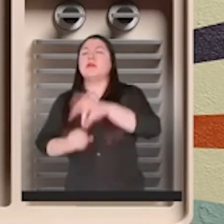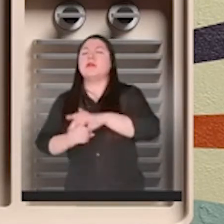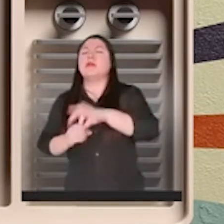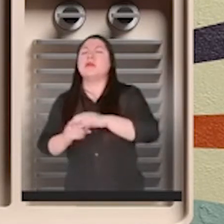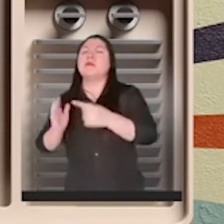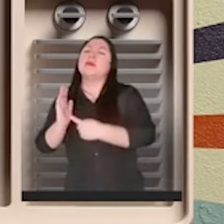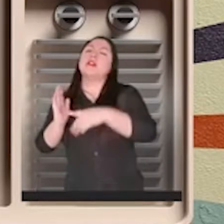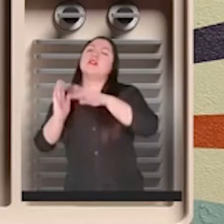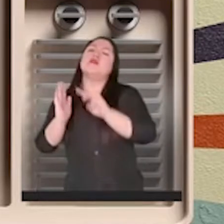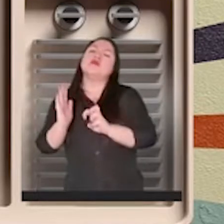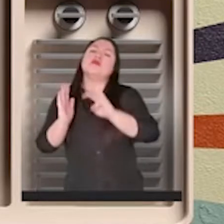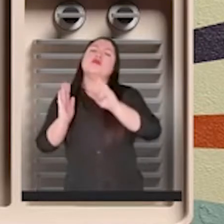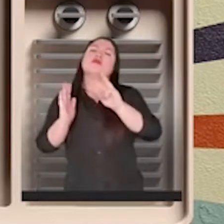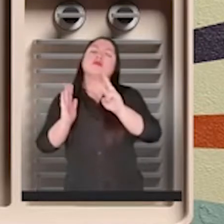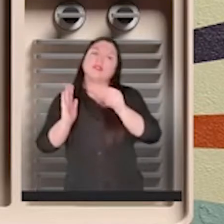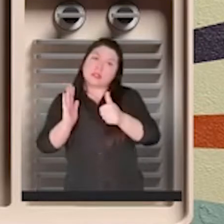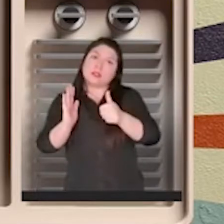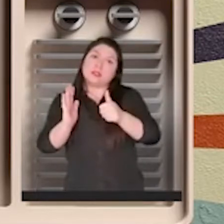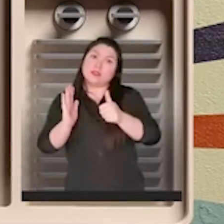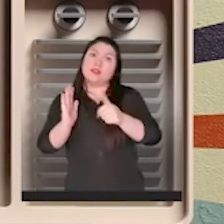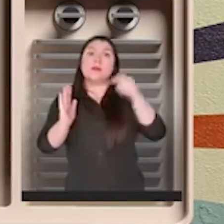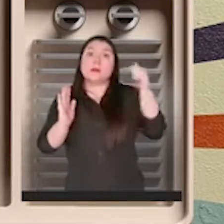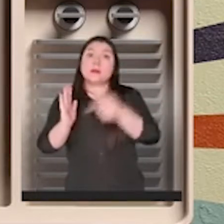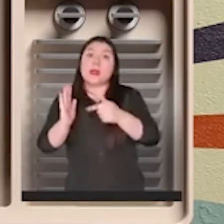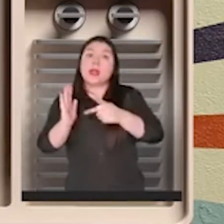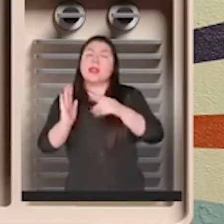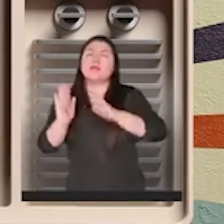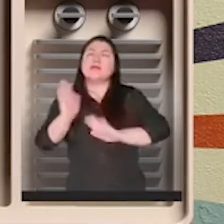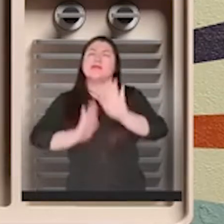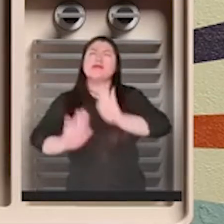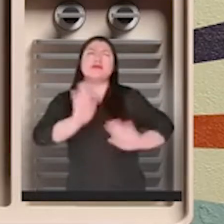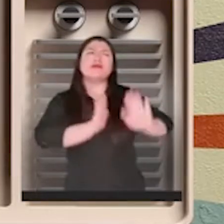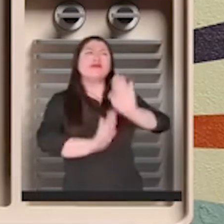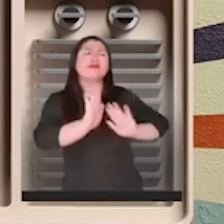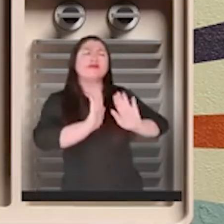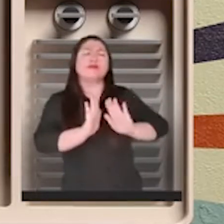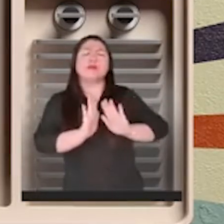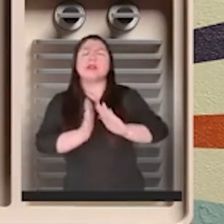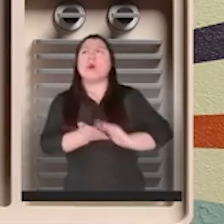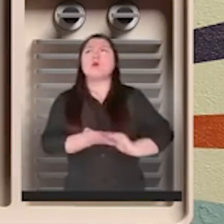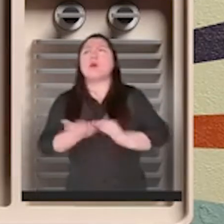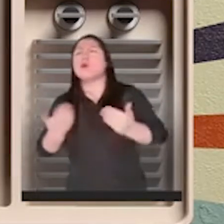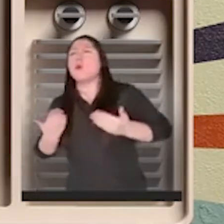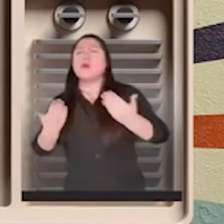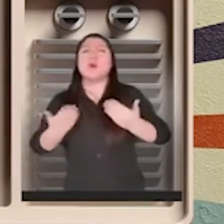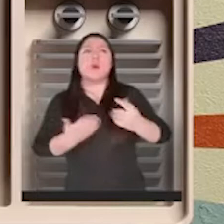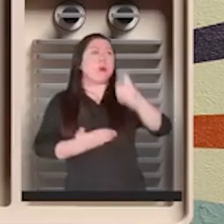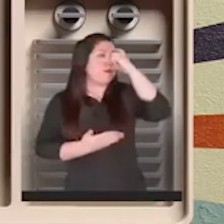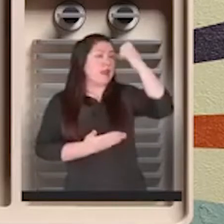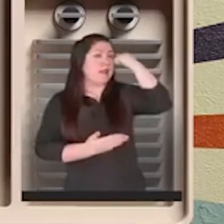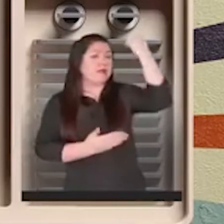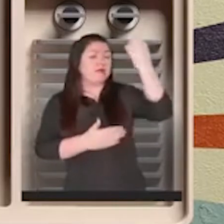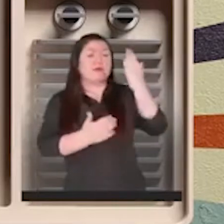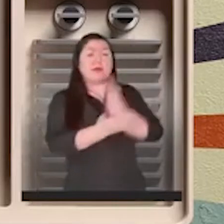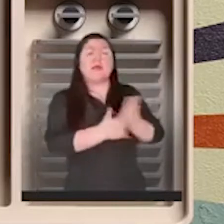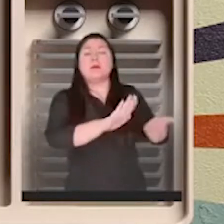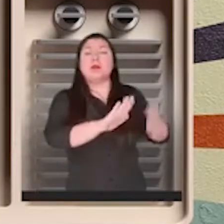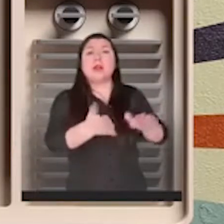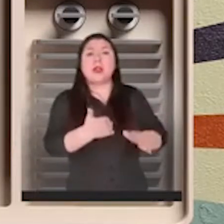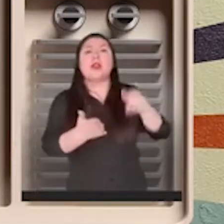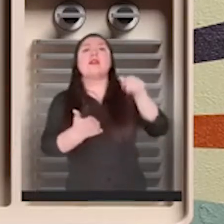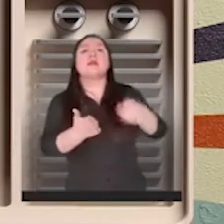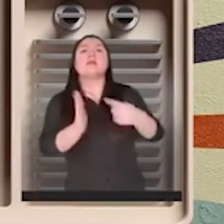Las primeras elecciones se remontan a 1810, pero reinó tanto la desconfianza que obligó a buscar soluciones después de la muerte de